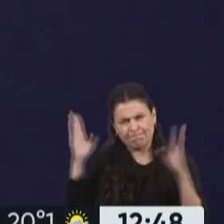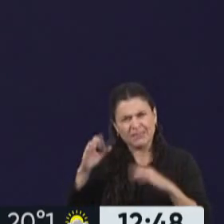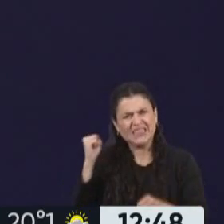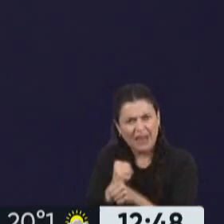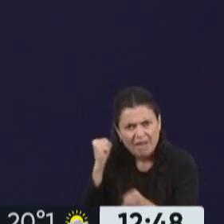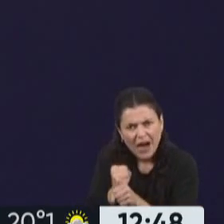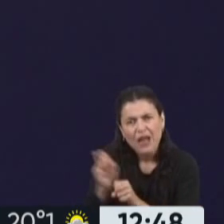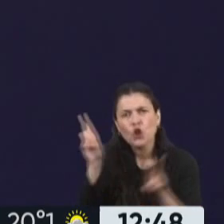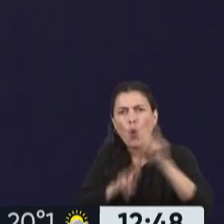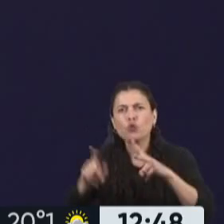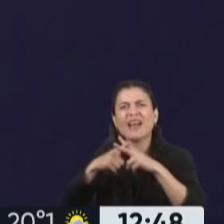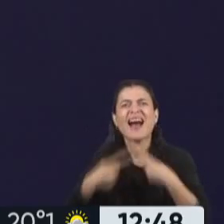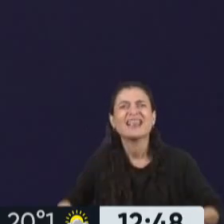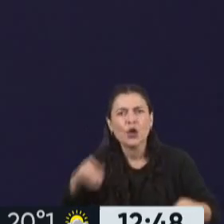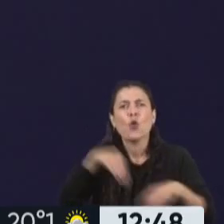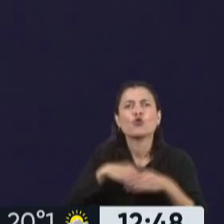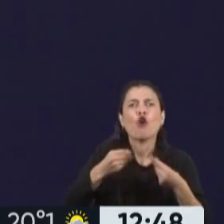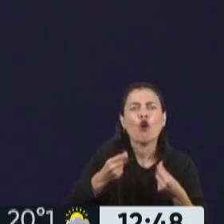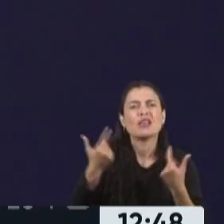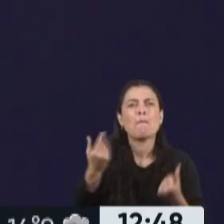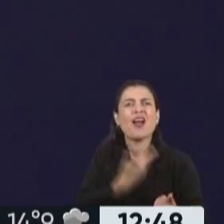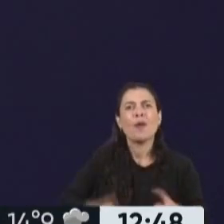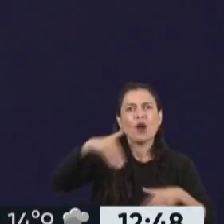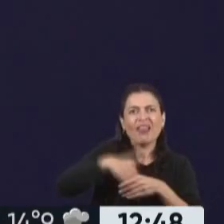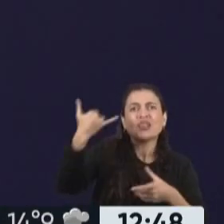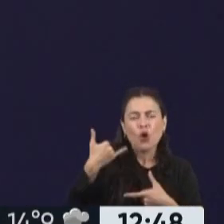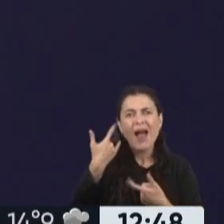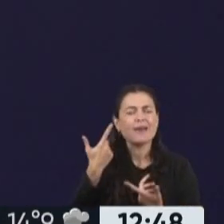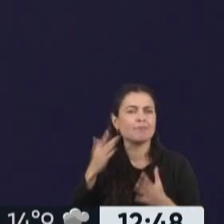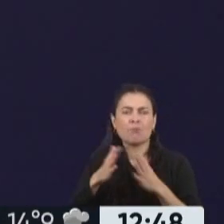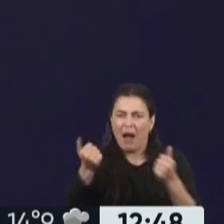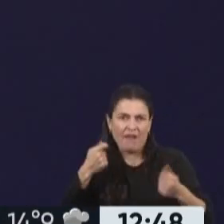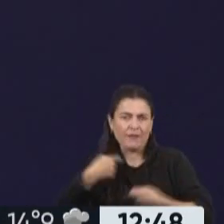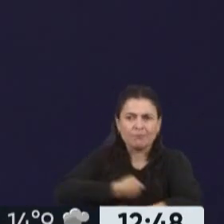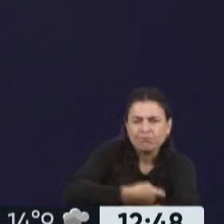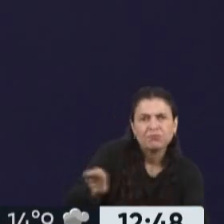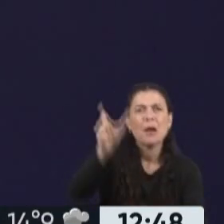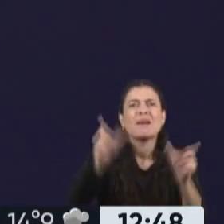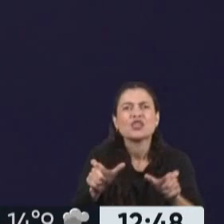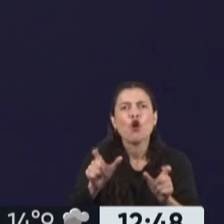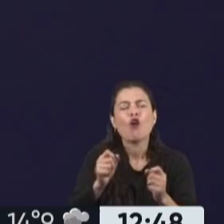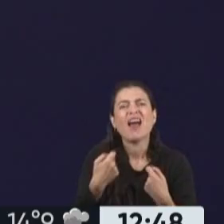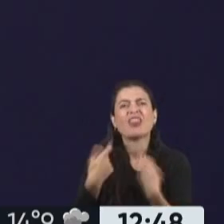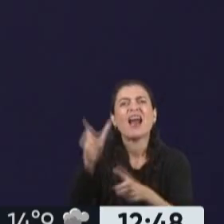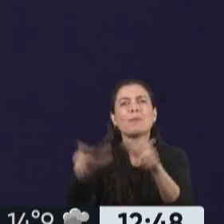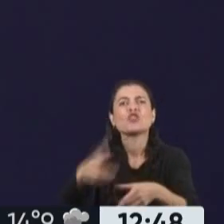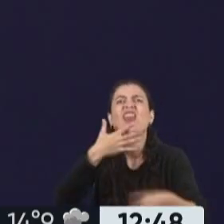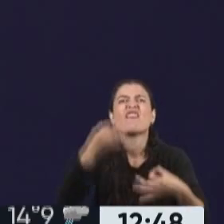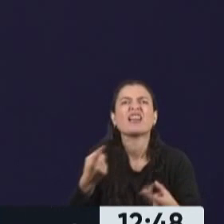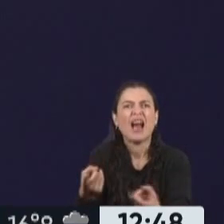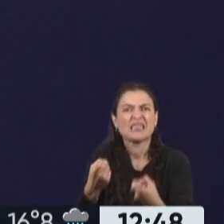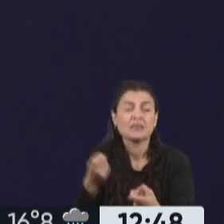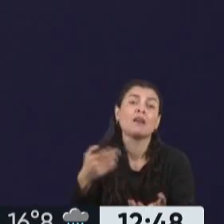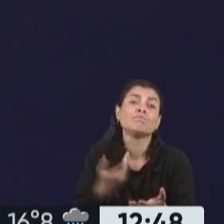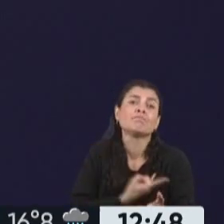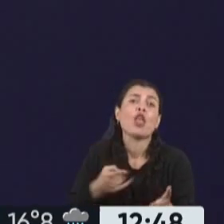disponibles lleguen correctamente y rápido, como lo venimos haciendo, a Bahía Blanca, y sería bueno preguntarle al